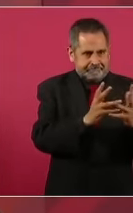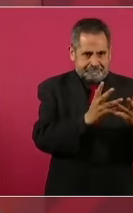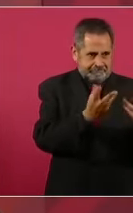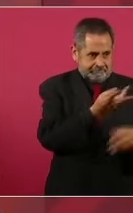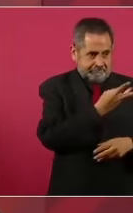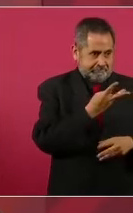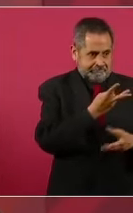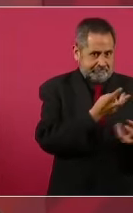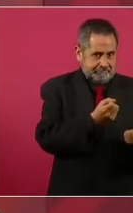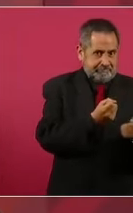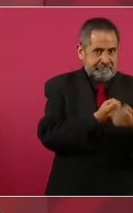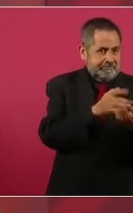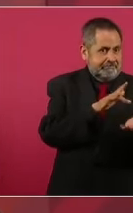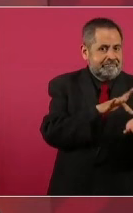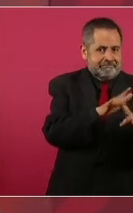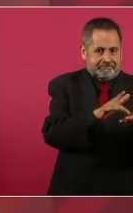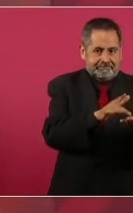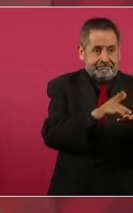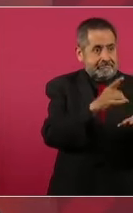MIT era